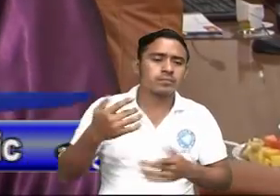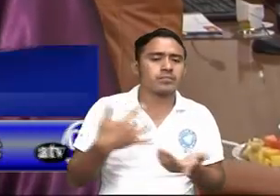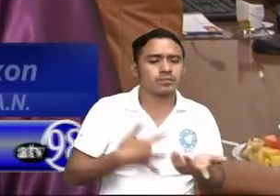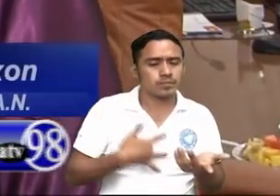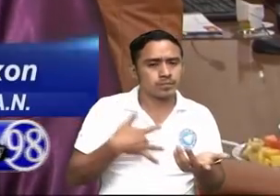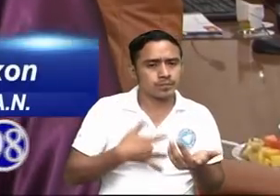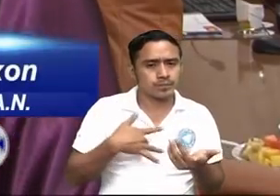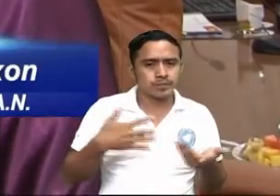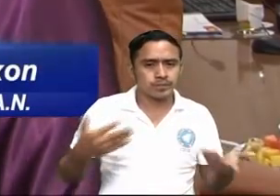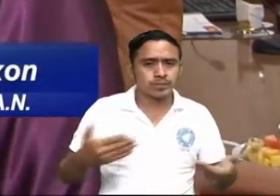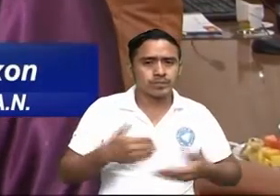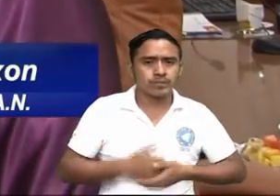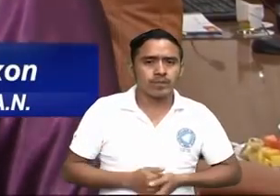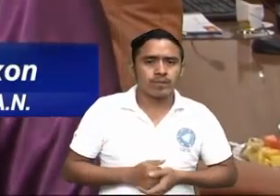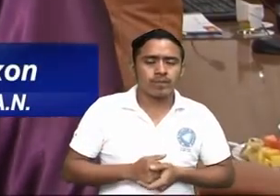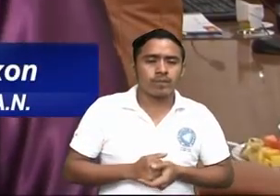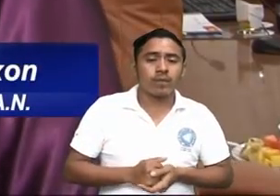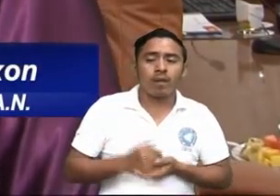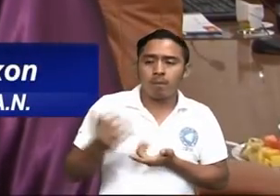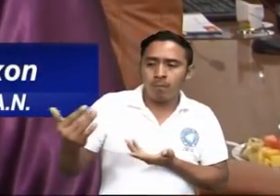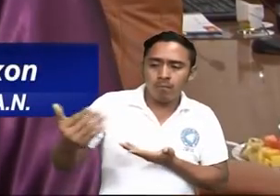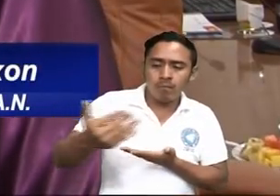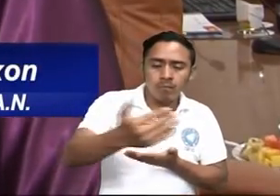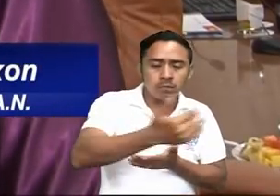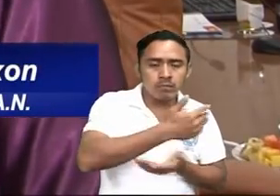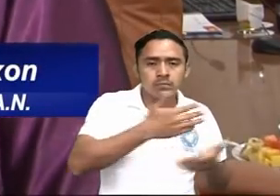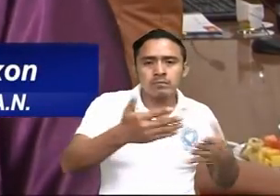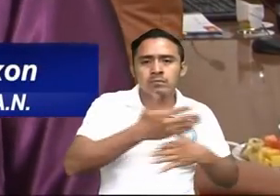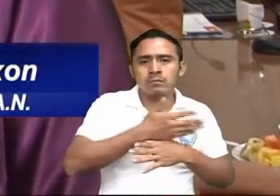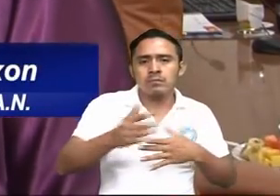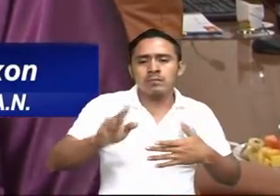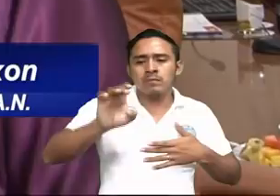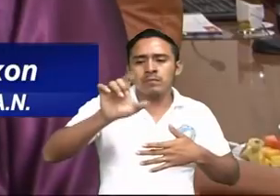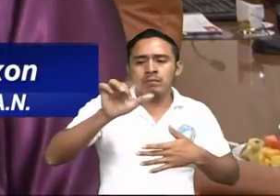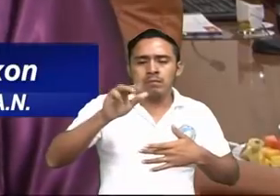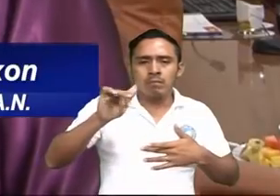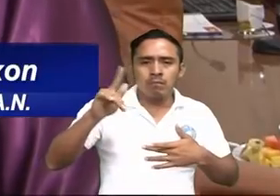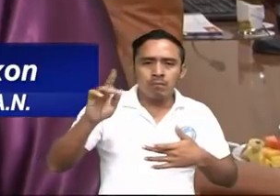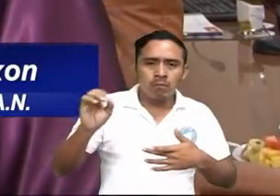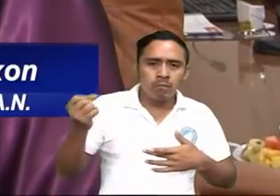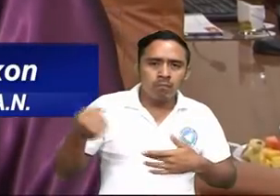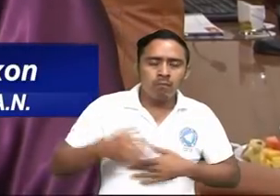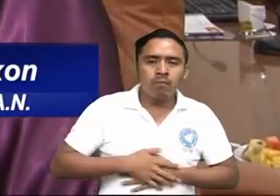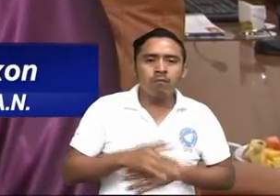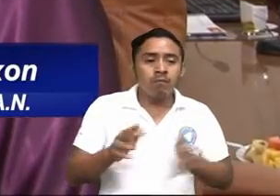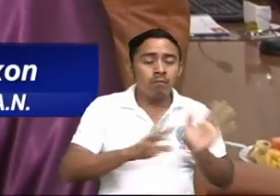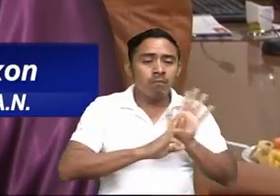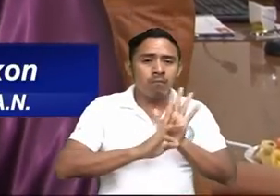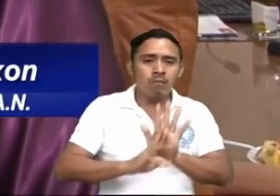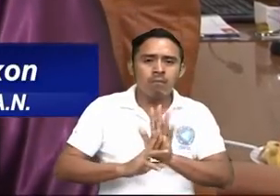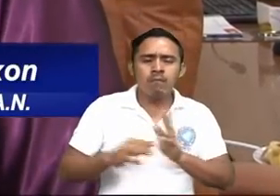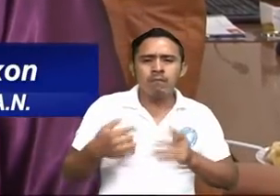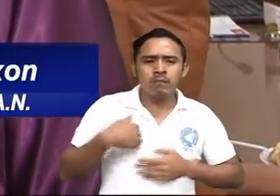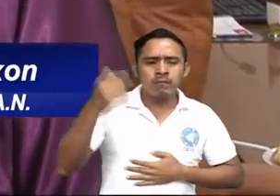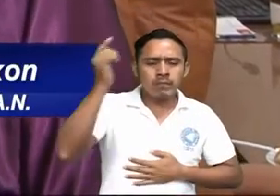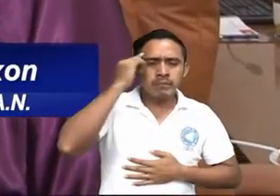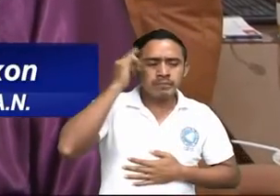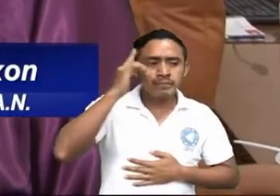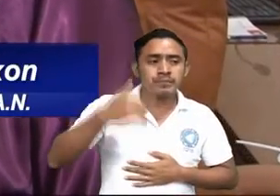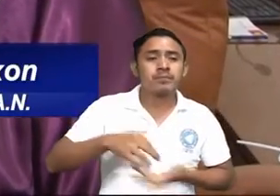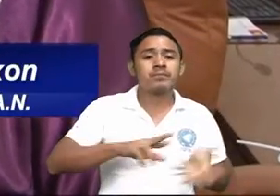necesario entonces ir retomando elementos como tener la representación, y nosotros consideramos que